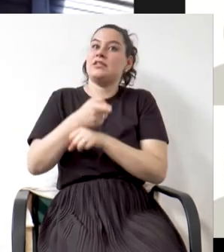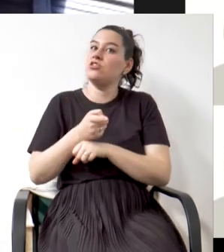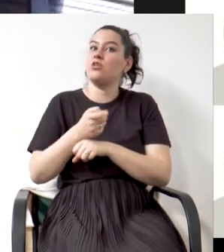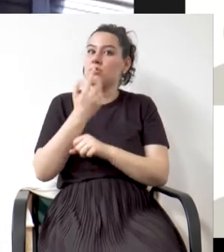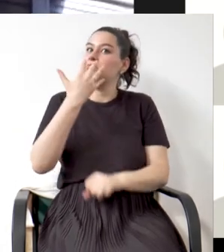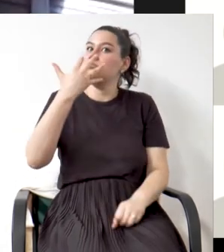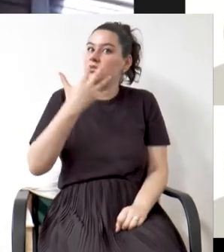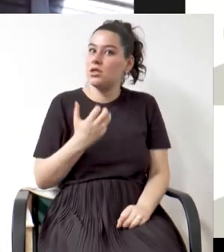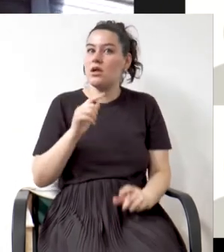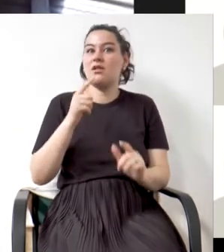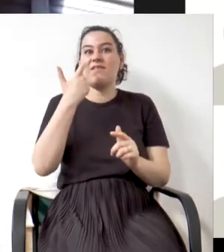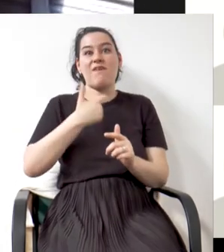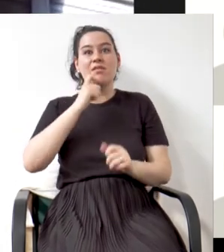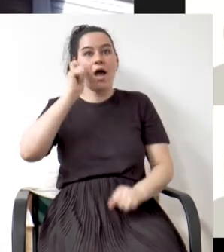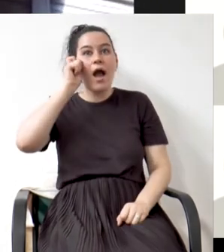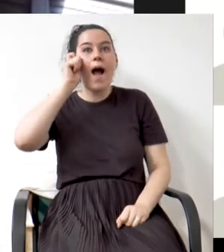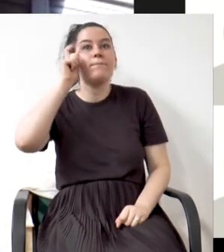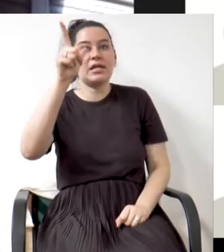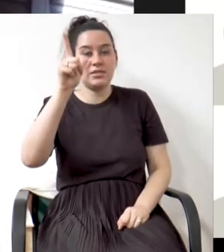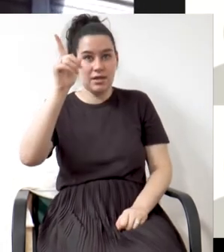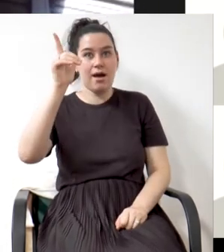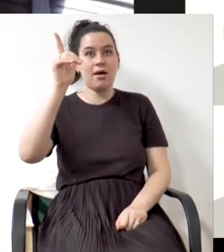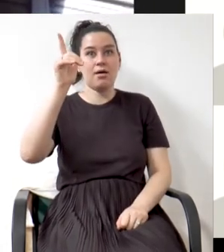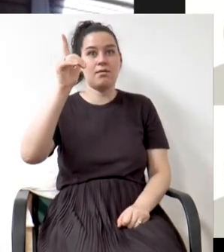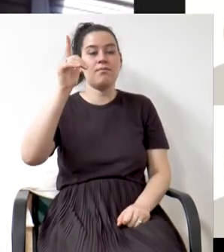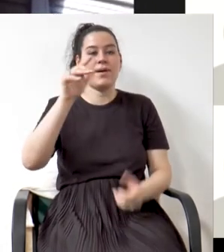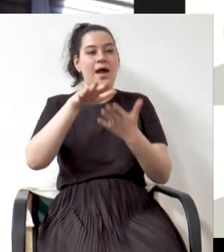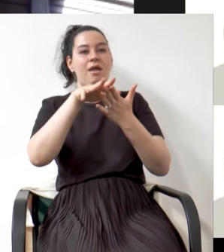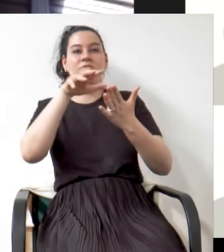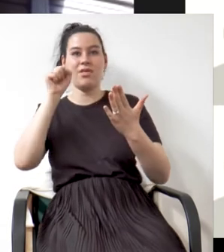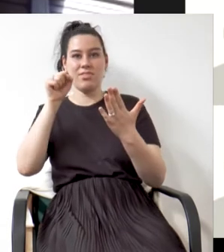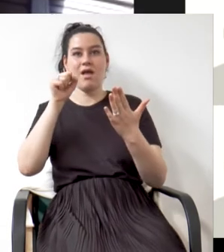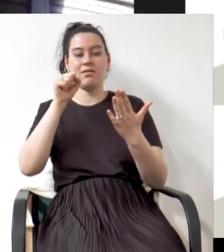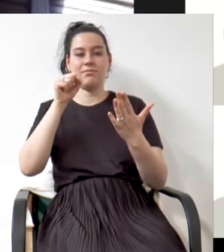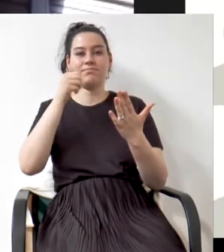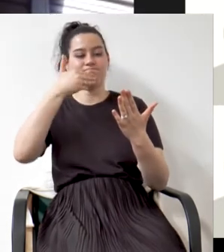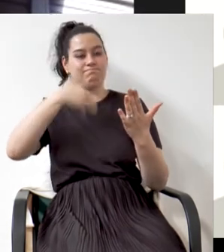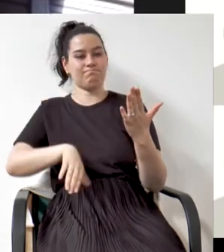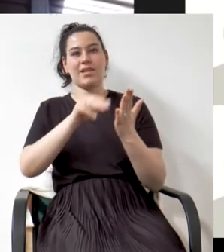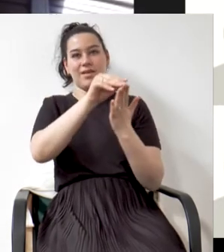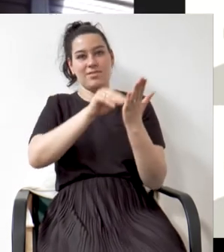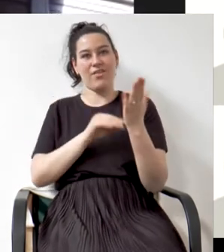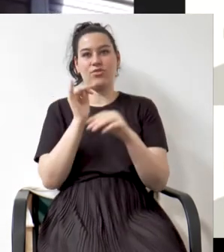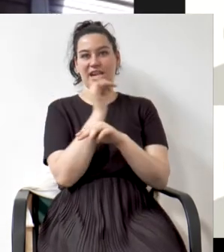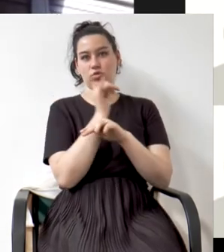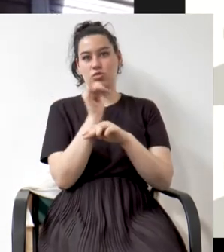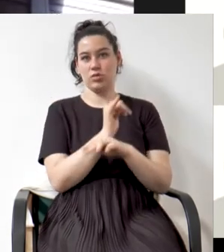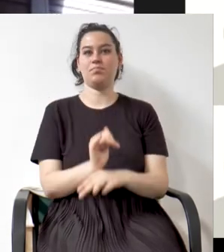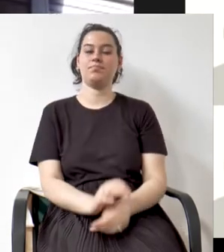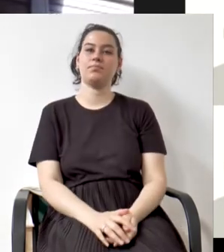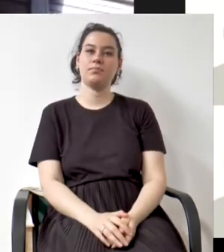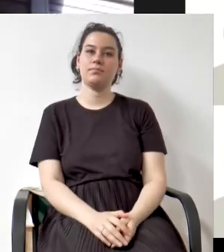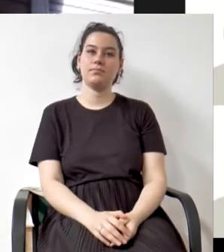no se tienen capacidad de generar y interpretar datos institucionales.